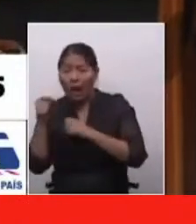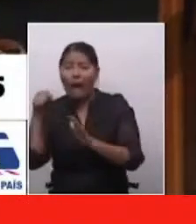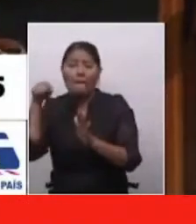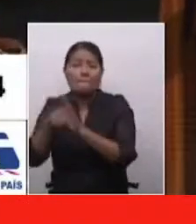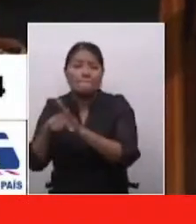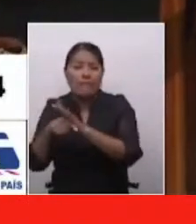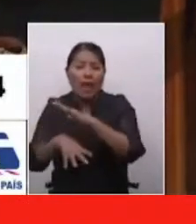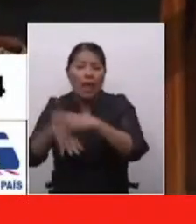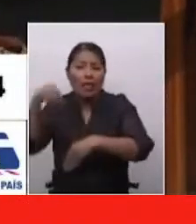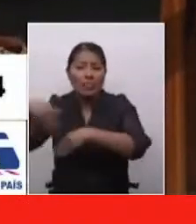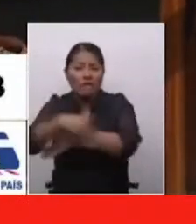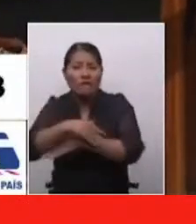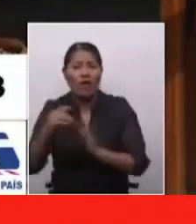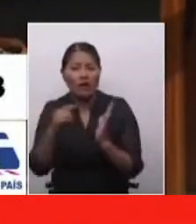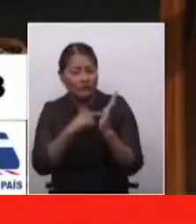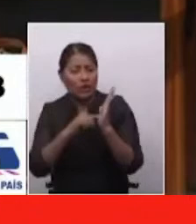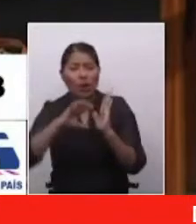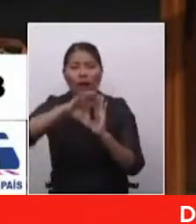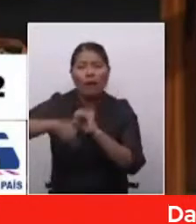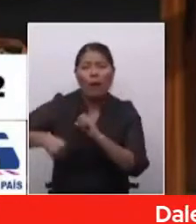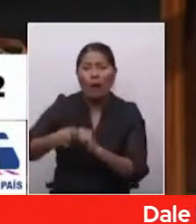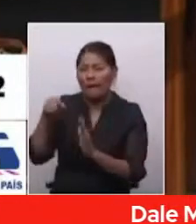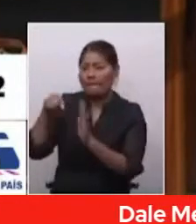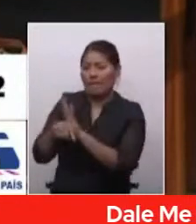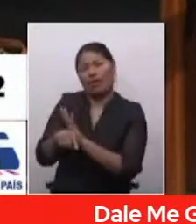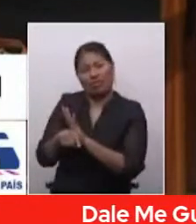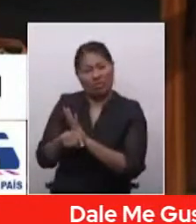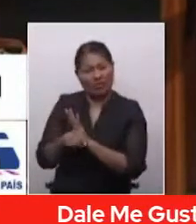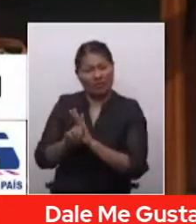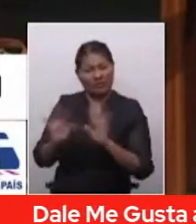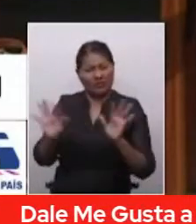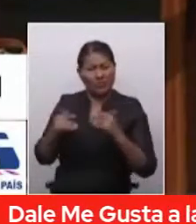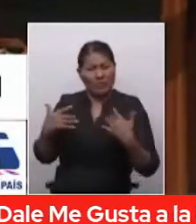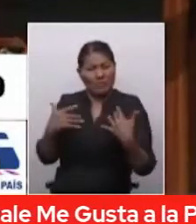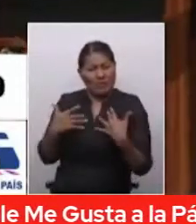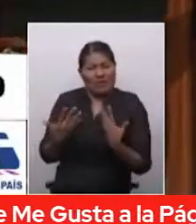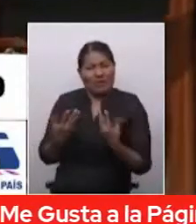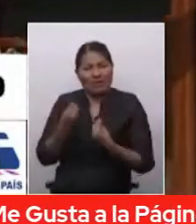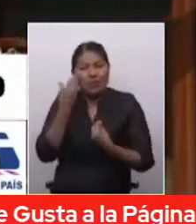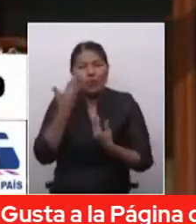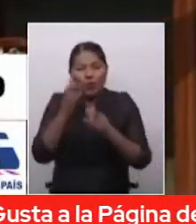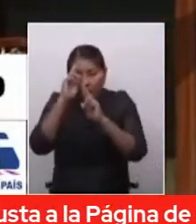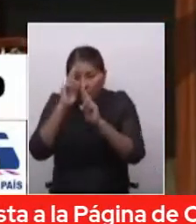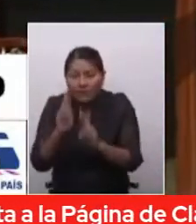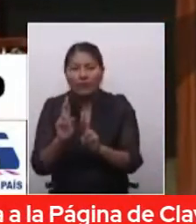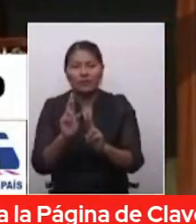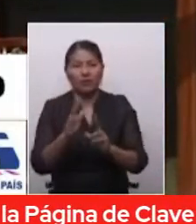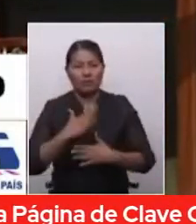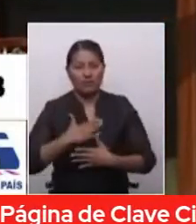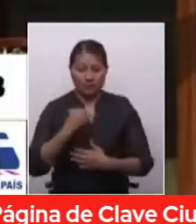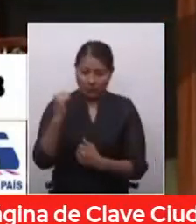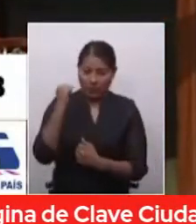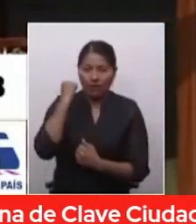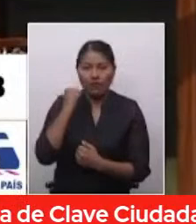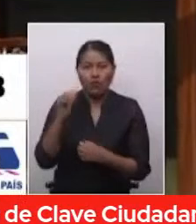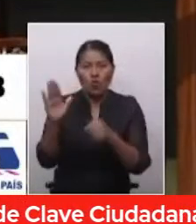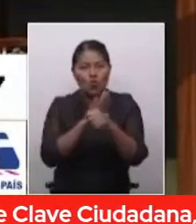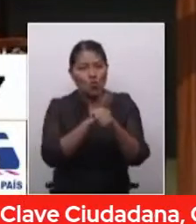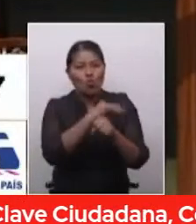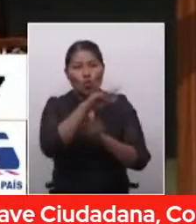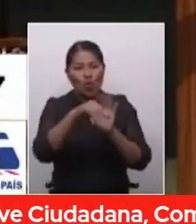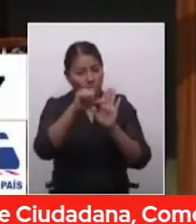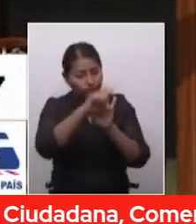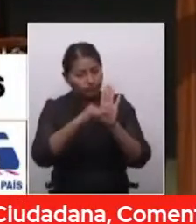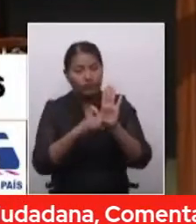asesinados por robarles un celular. Una Lima donde se respeten nuestros derechos, donde se cumplan todas las políticas